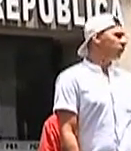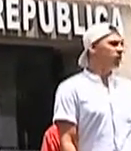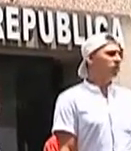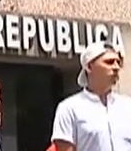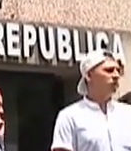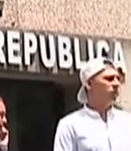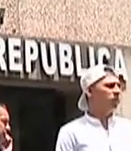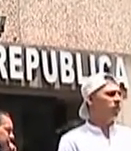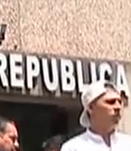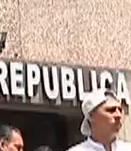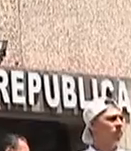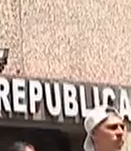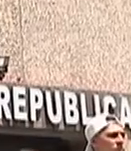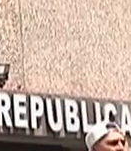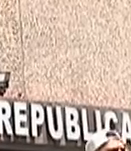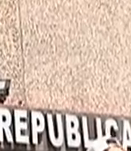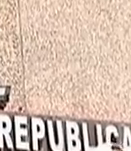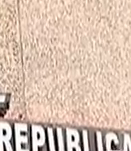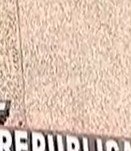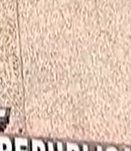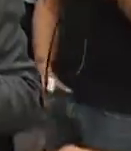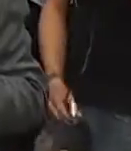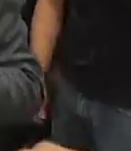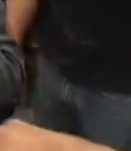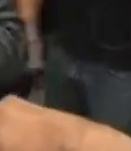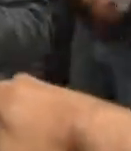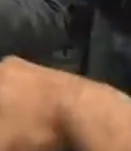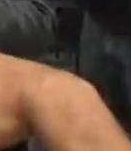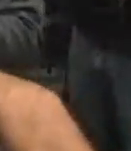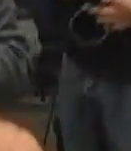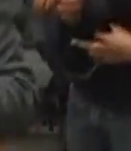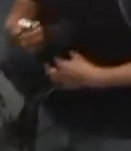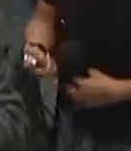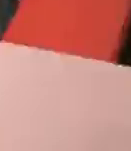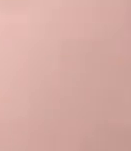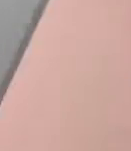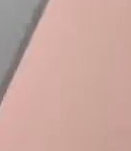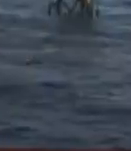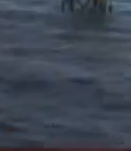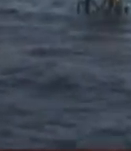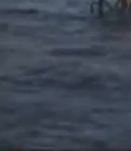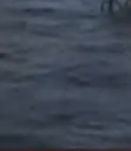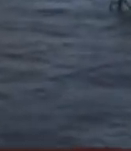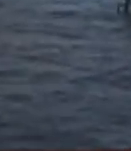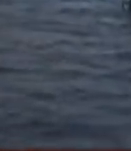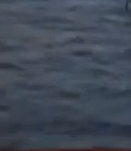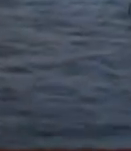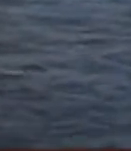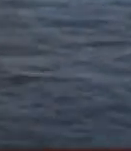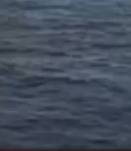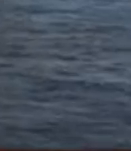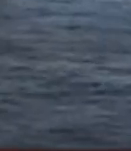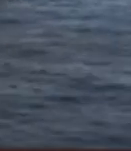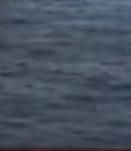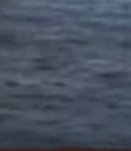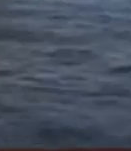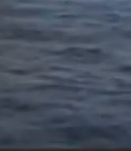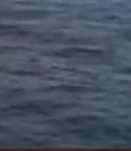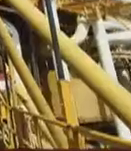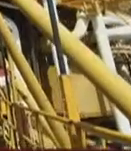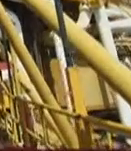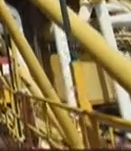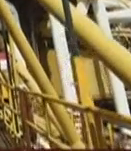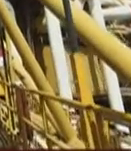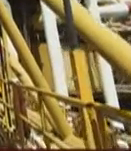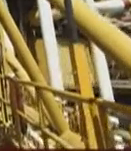Autoridades federales detienen en Veracruz a dos mujeres involucradas en el caso Javier Duarte. Pemex alista alianzas para realizar